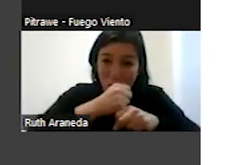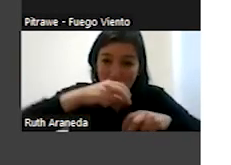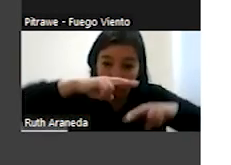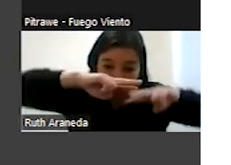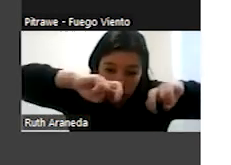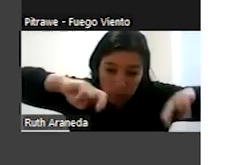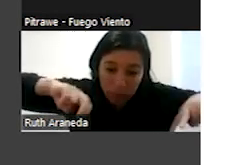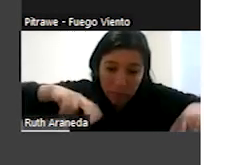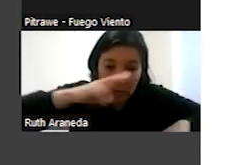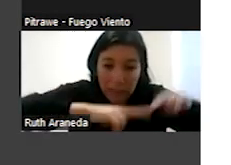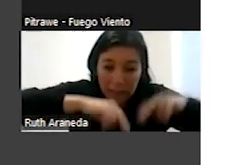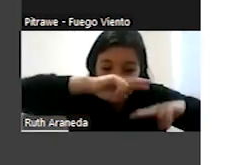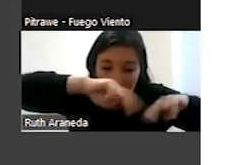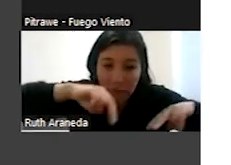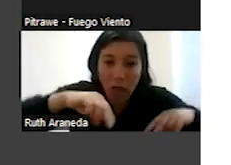momentos,